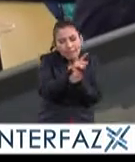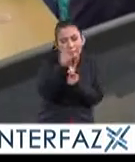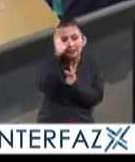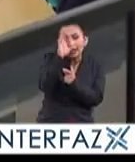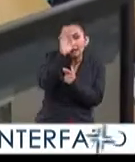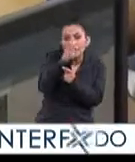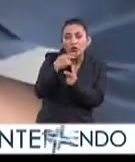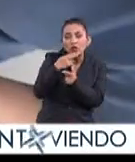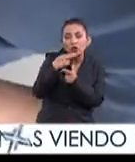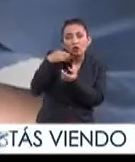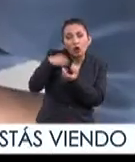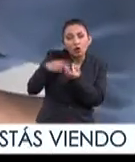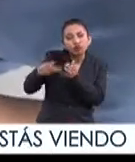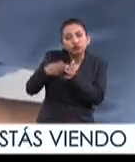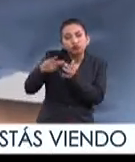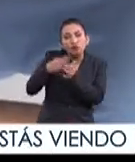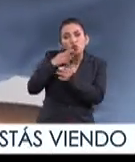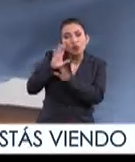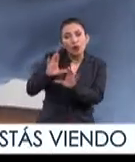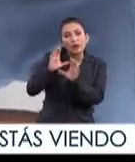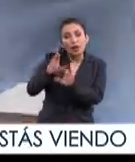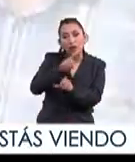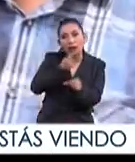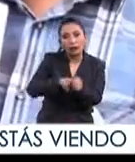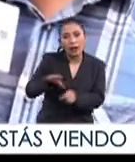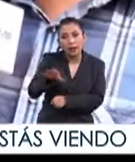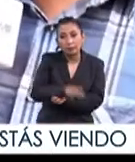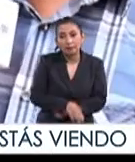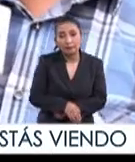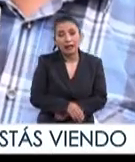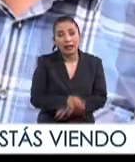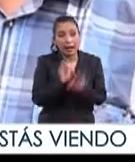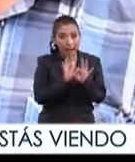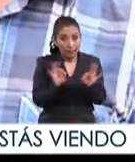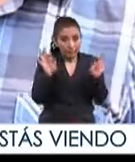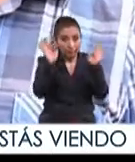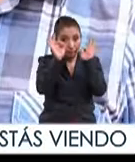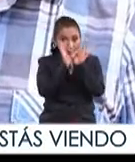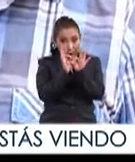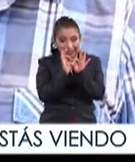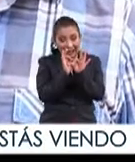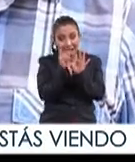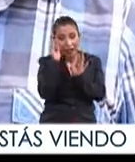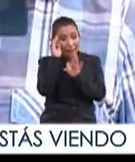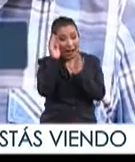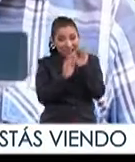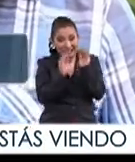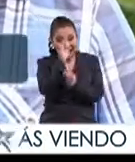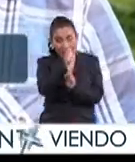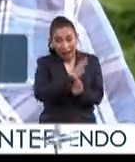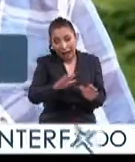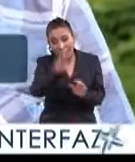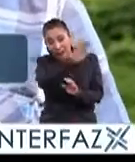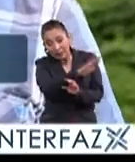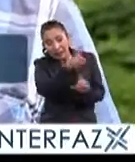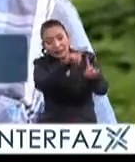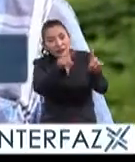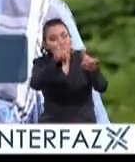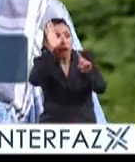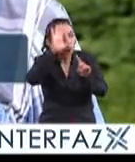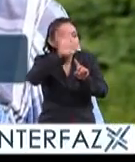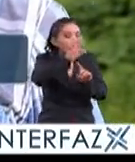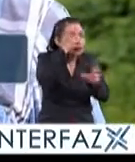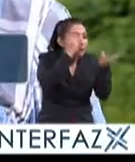ciencias en manejo sustentable de recursos naturales. La importancia de de la maestría en ambientes interculturales